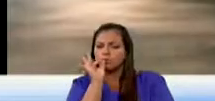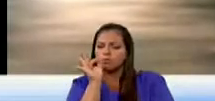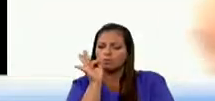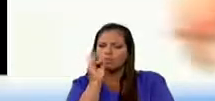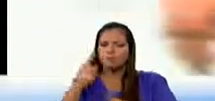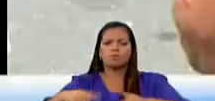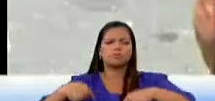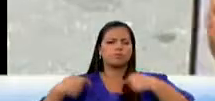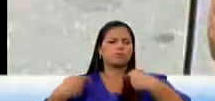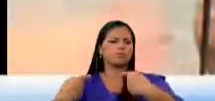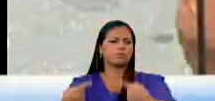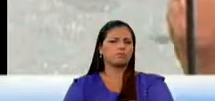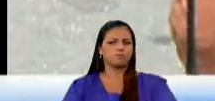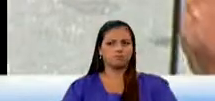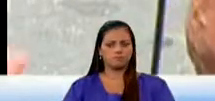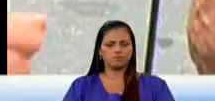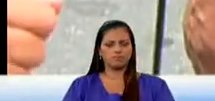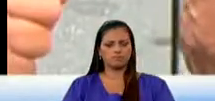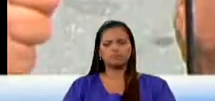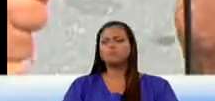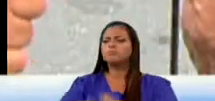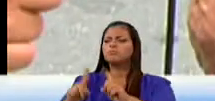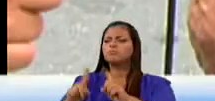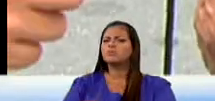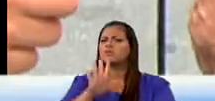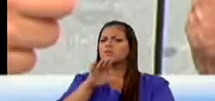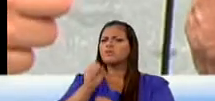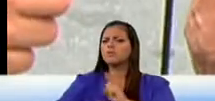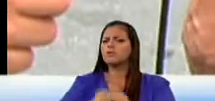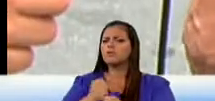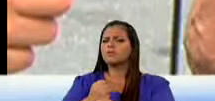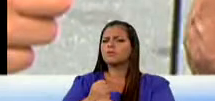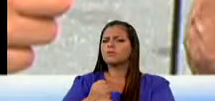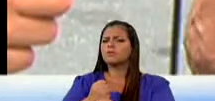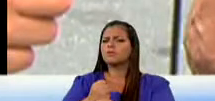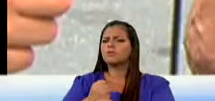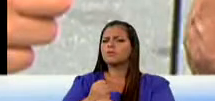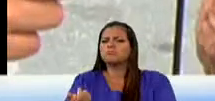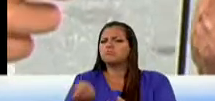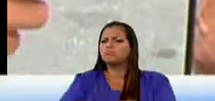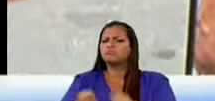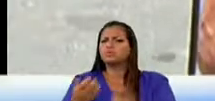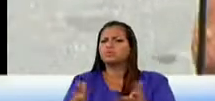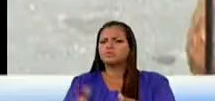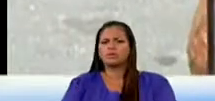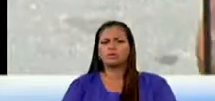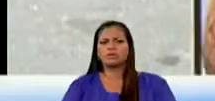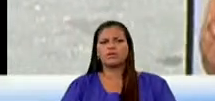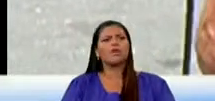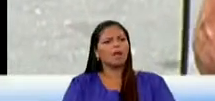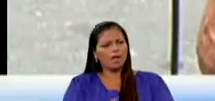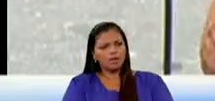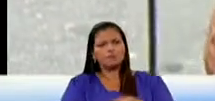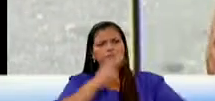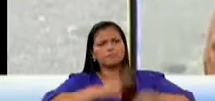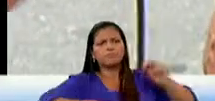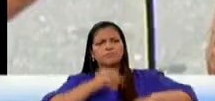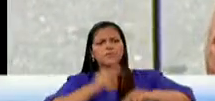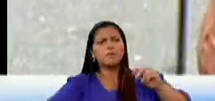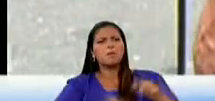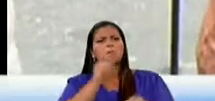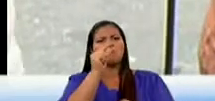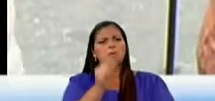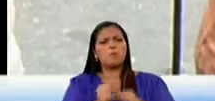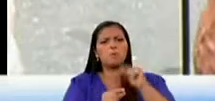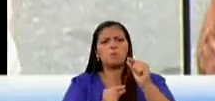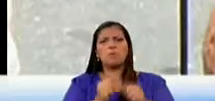días. En 5 años, ¿por qué no la han vendido? Porque la han devaluado, se le han llevado todo, porque esa casa estaba terminada. Poco a poco se han ido llevando.